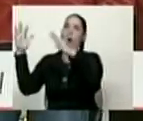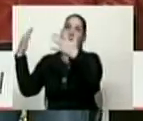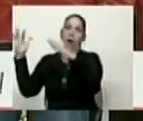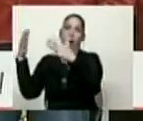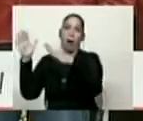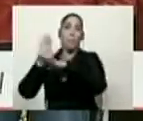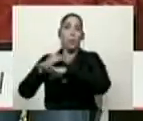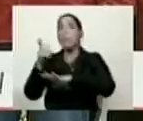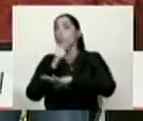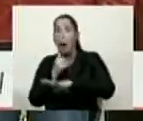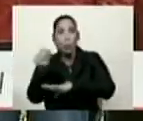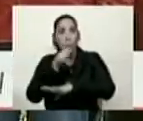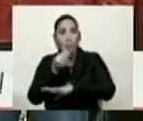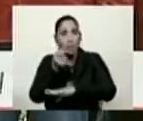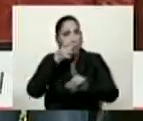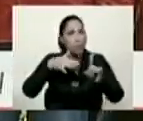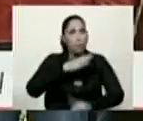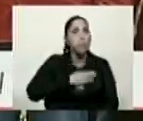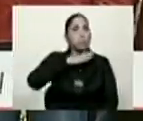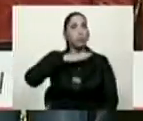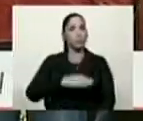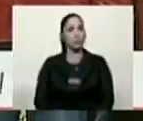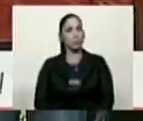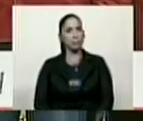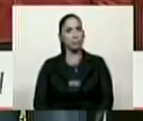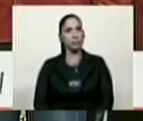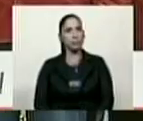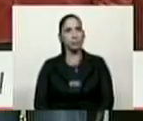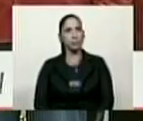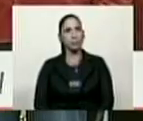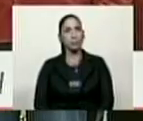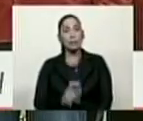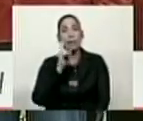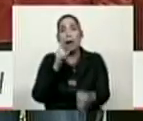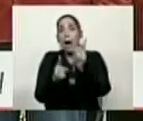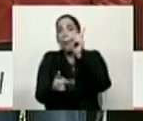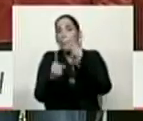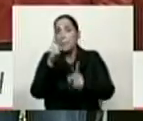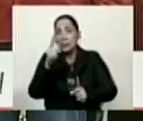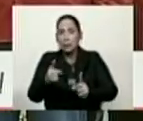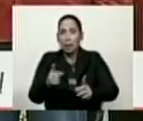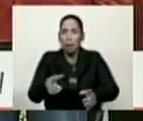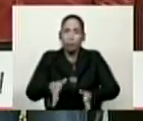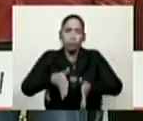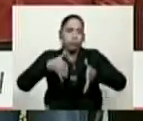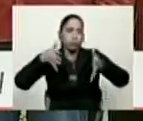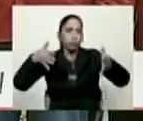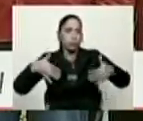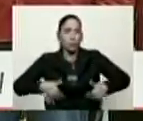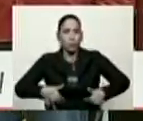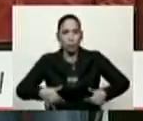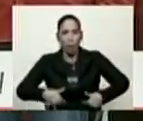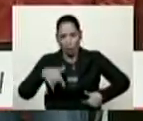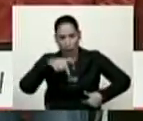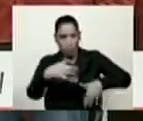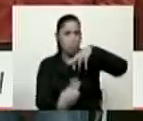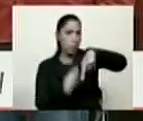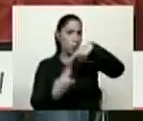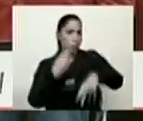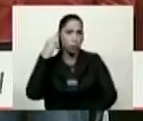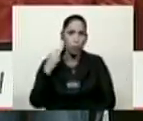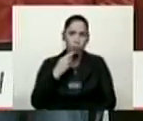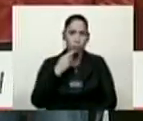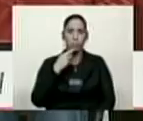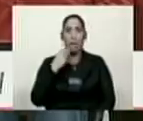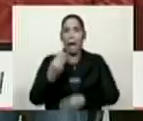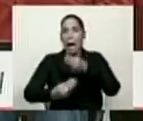no hay alimentos para el pueblo suficiente, a pesar de los grandes esfuerzos que desde la Revolución Bolivariana se hace.